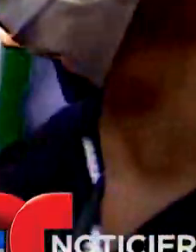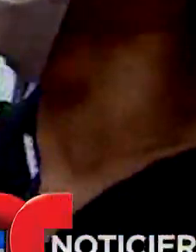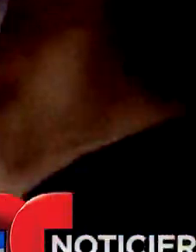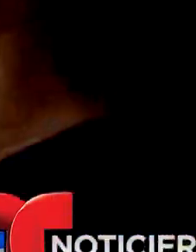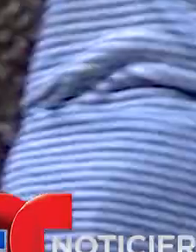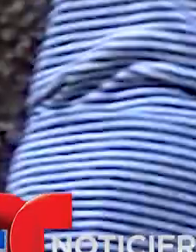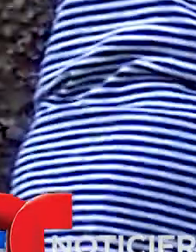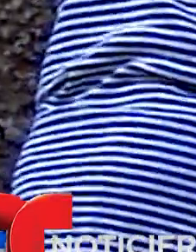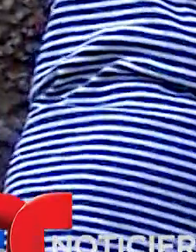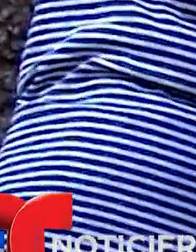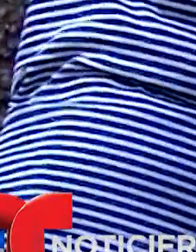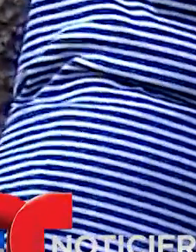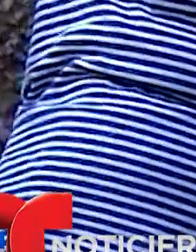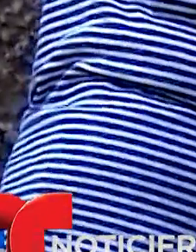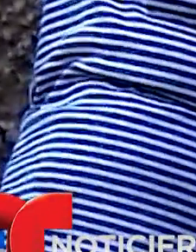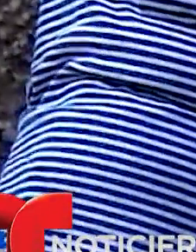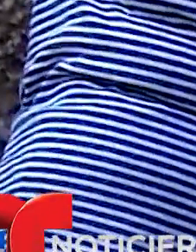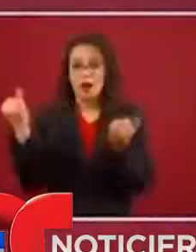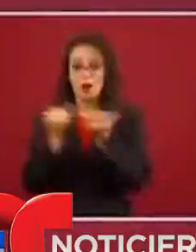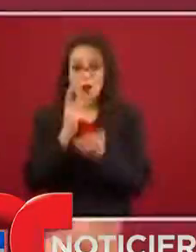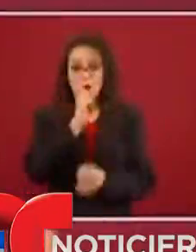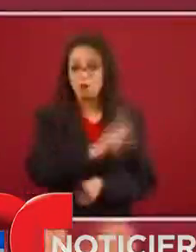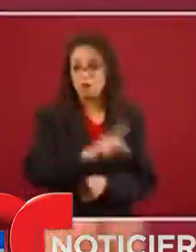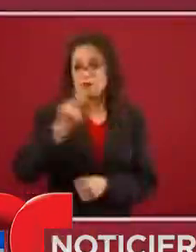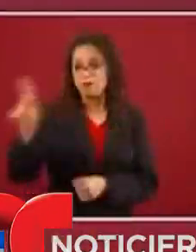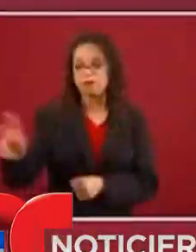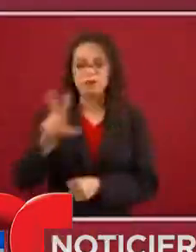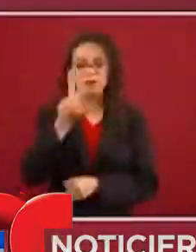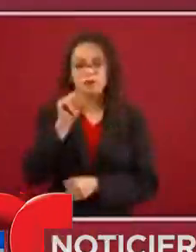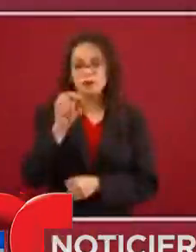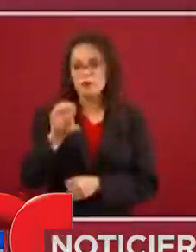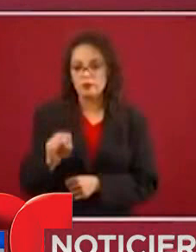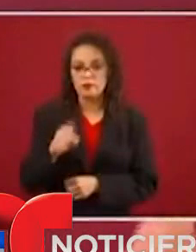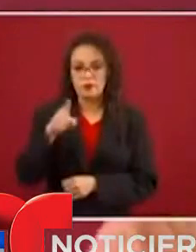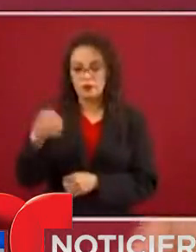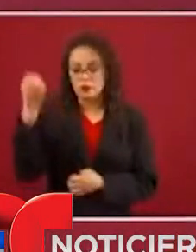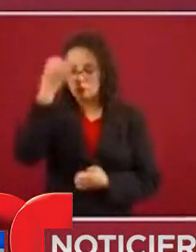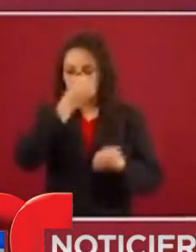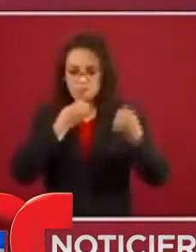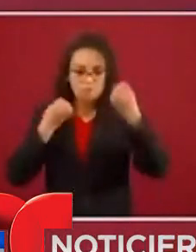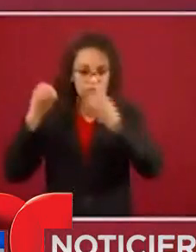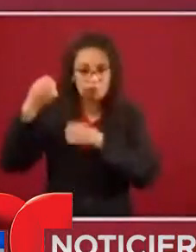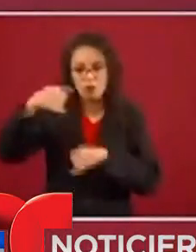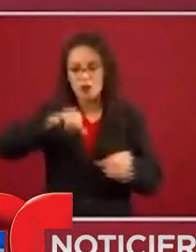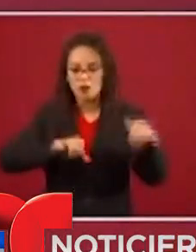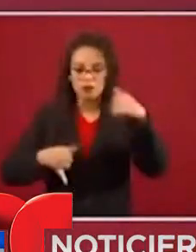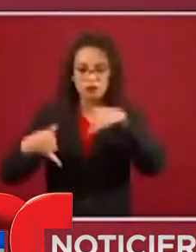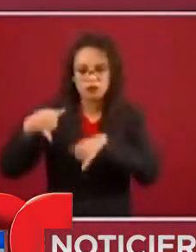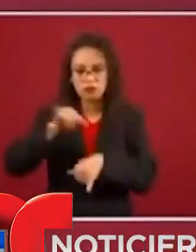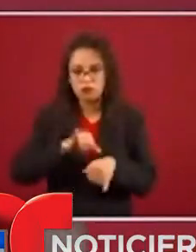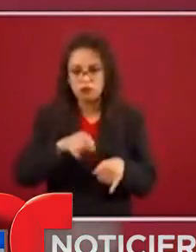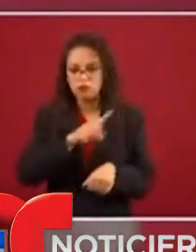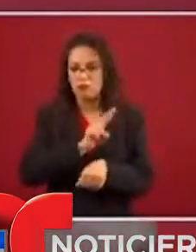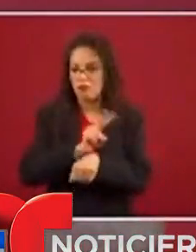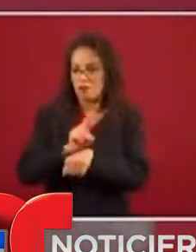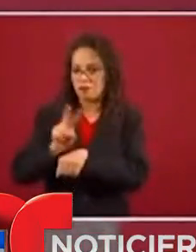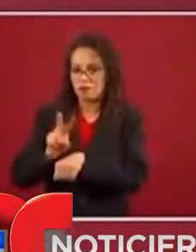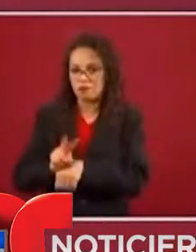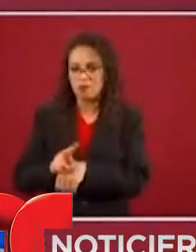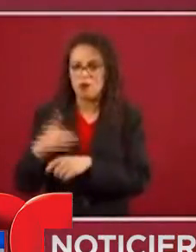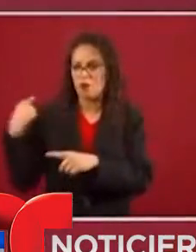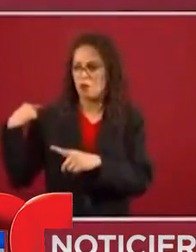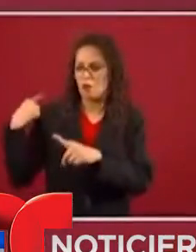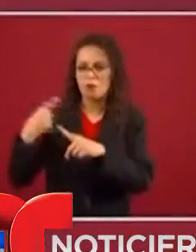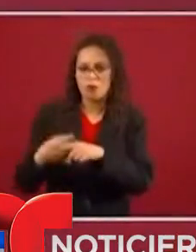ese nosocomio, pero sí afectó a su personal. El estudio epidemiológico que lleva varias semanas, lo que está demostrando